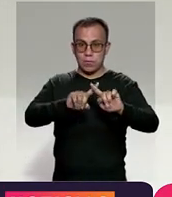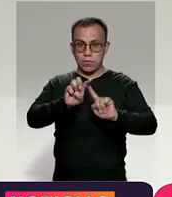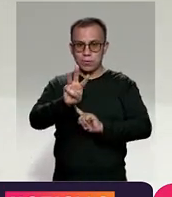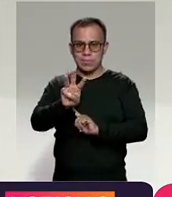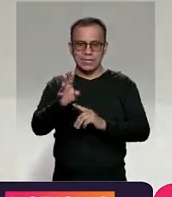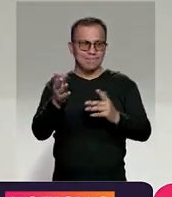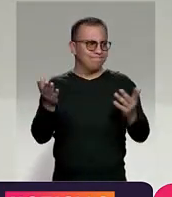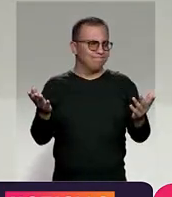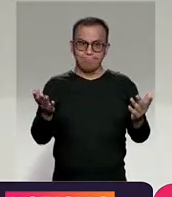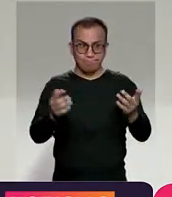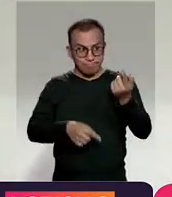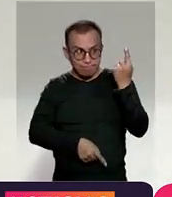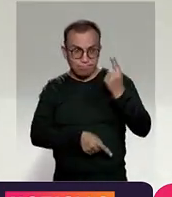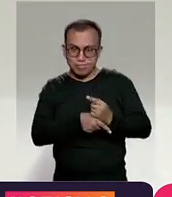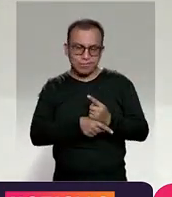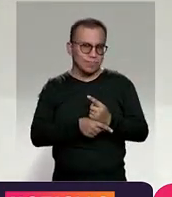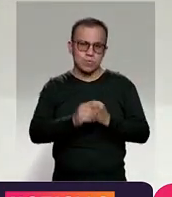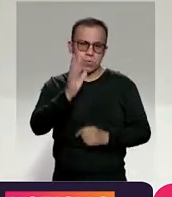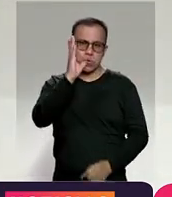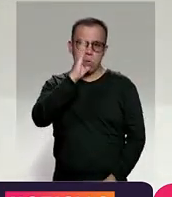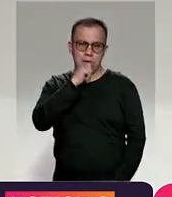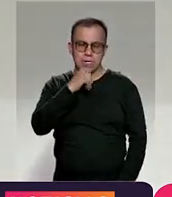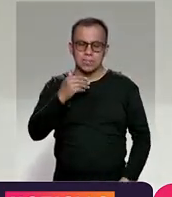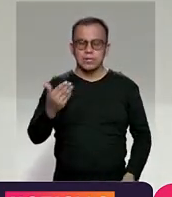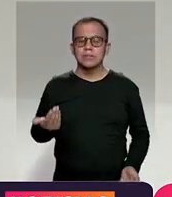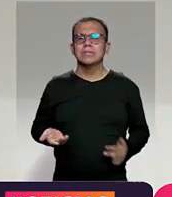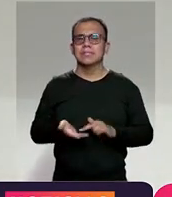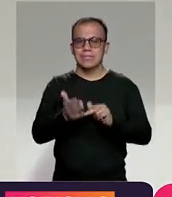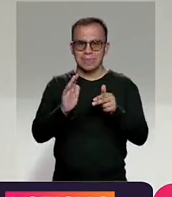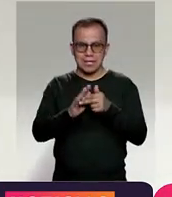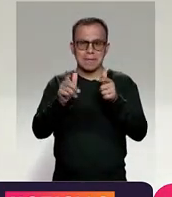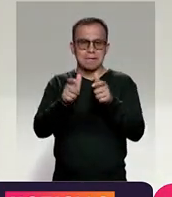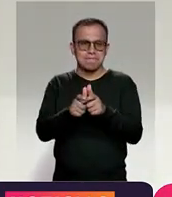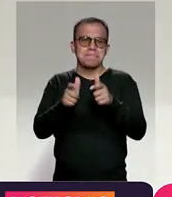porque no está siendo efectivo, y que se aumenten,